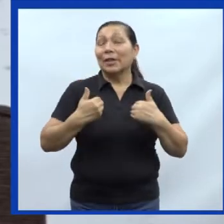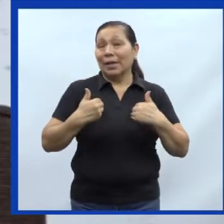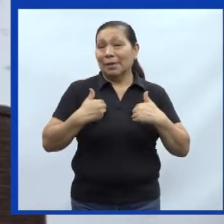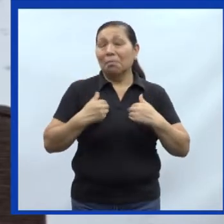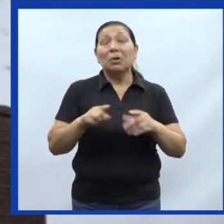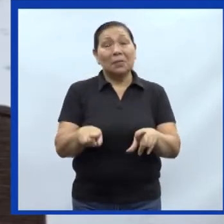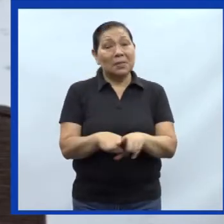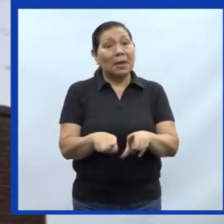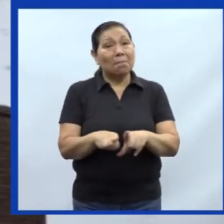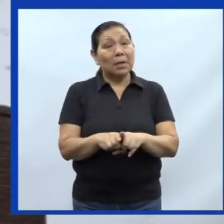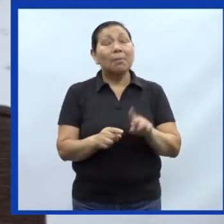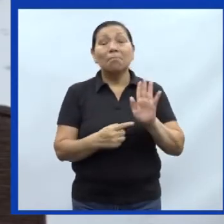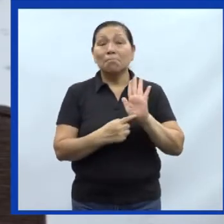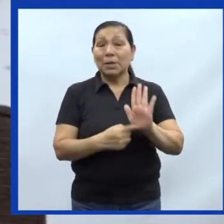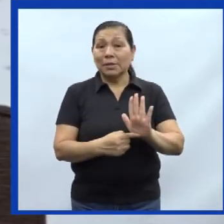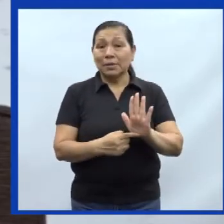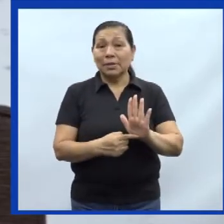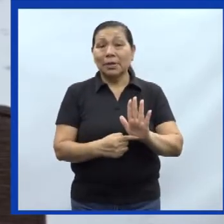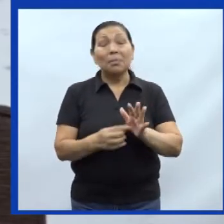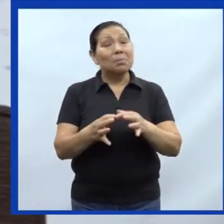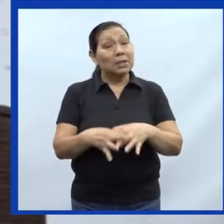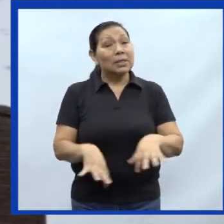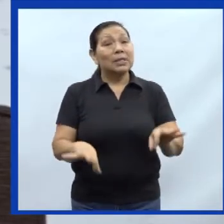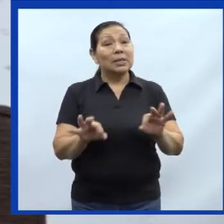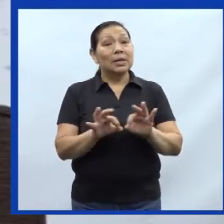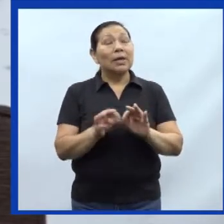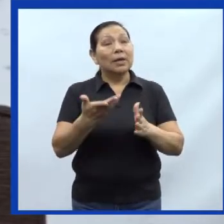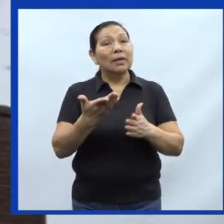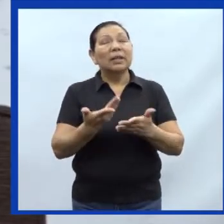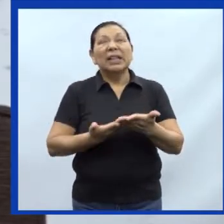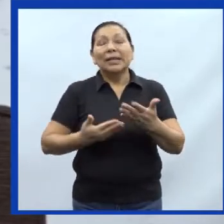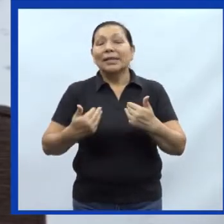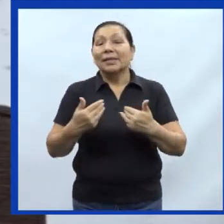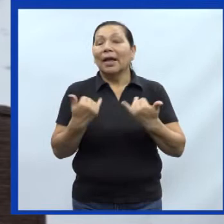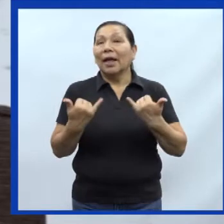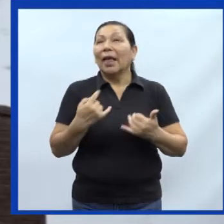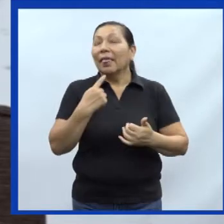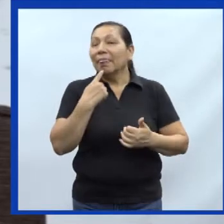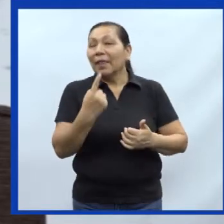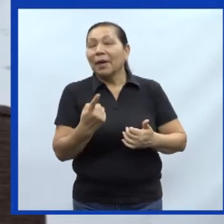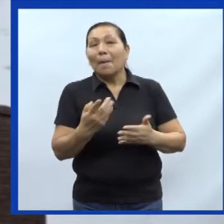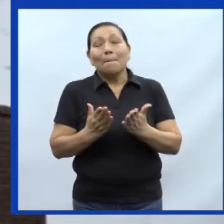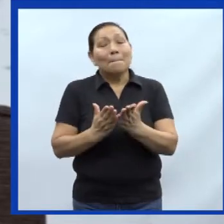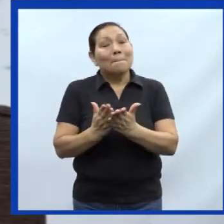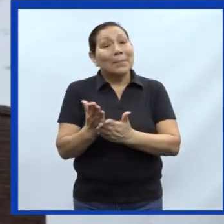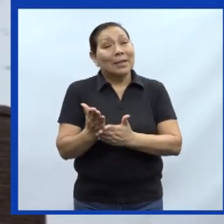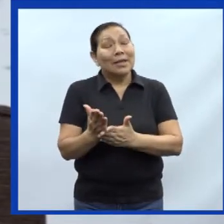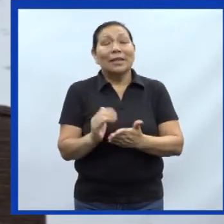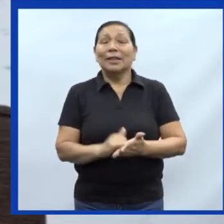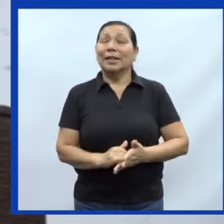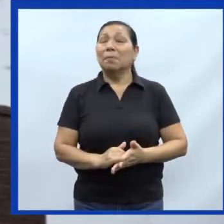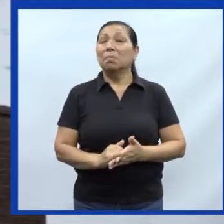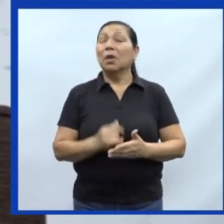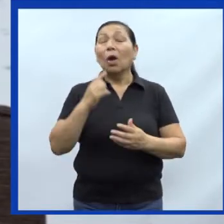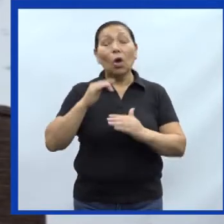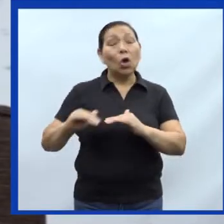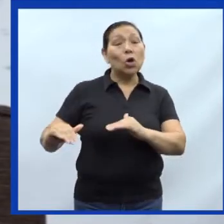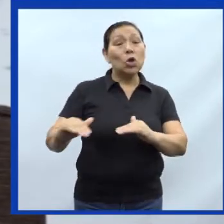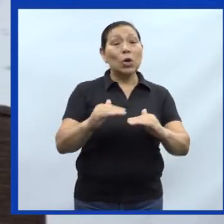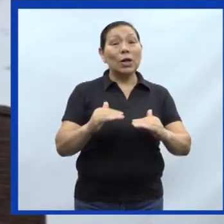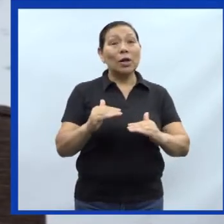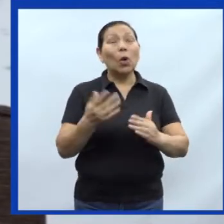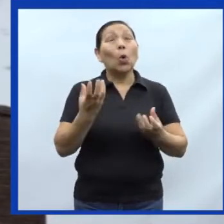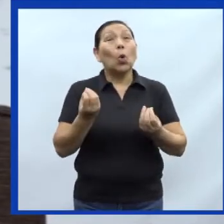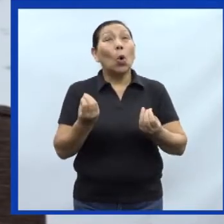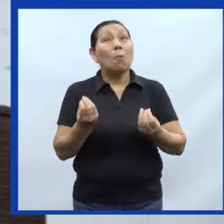tener también muy presente un concepto importante, que es el acto lesivo. Es decir, mediante un acto lesivo, que en líneas generales va a ser